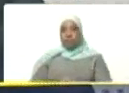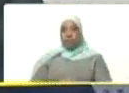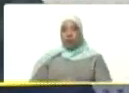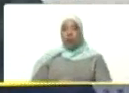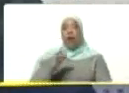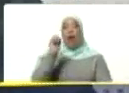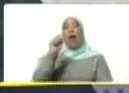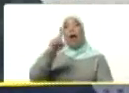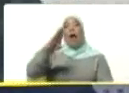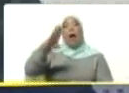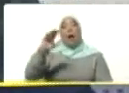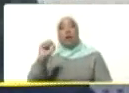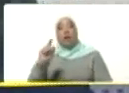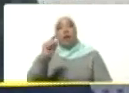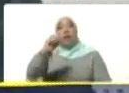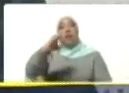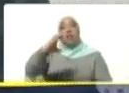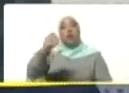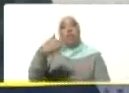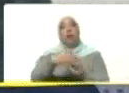el ALBA TCP